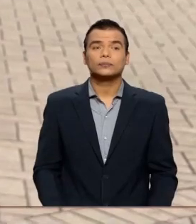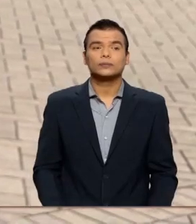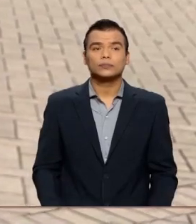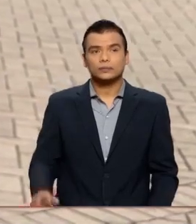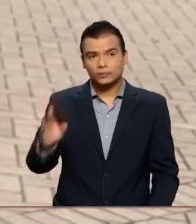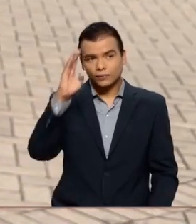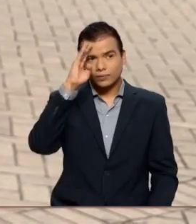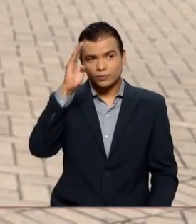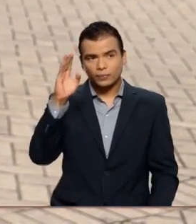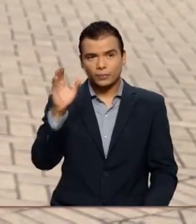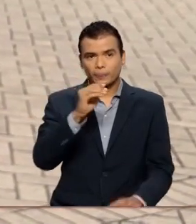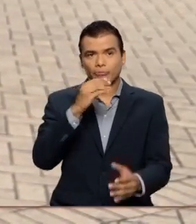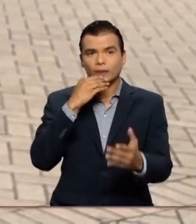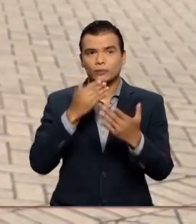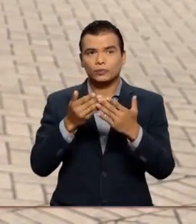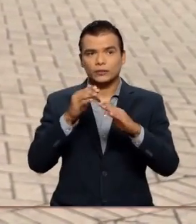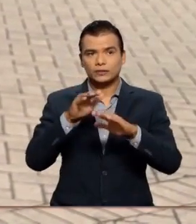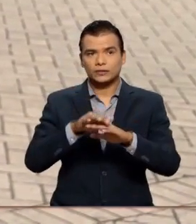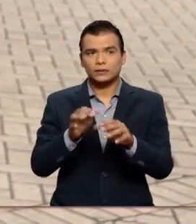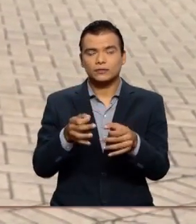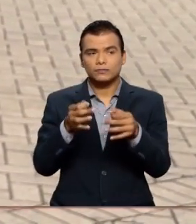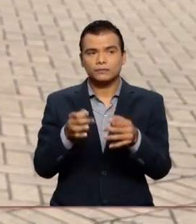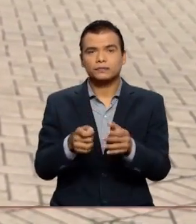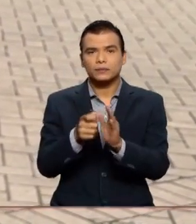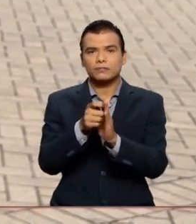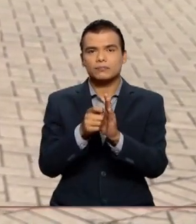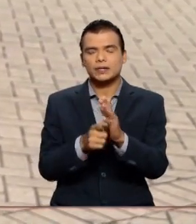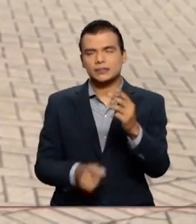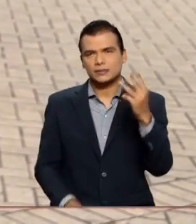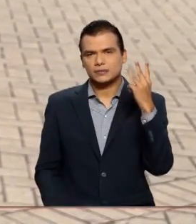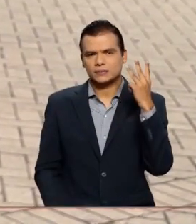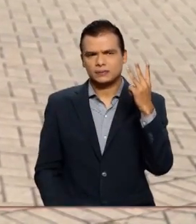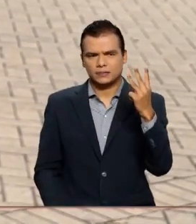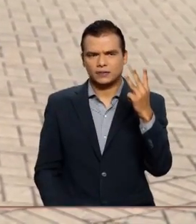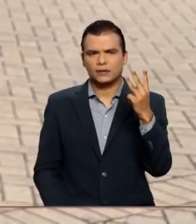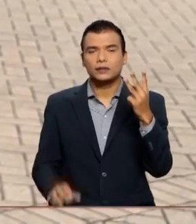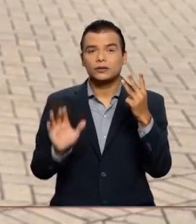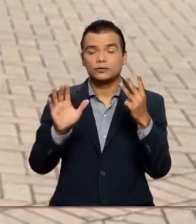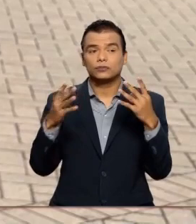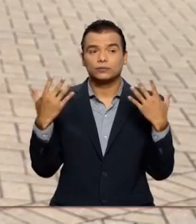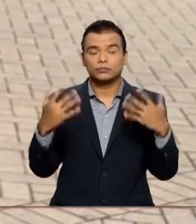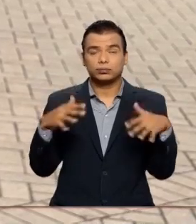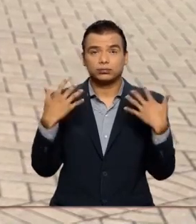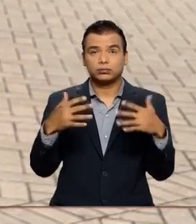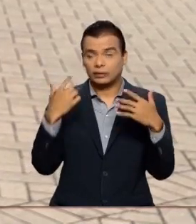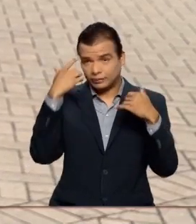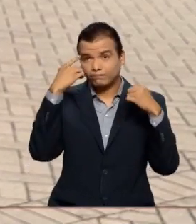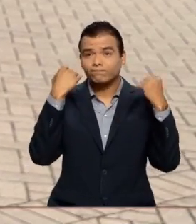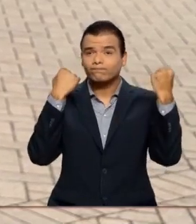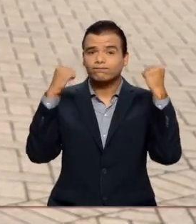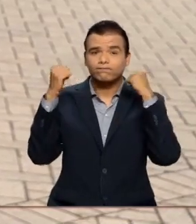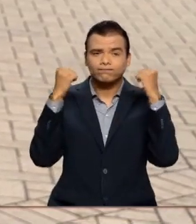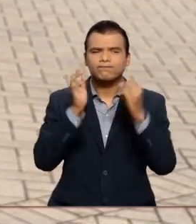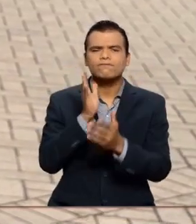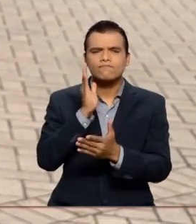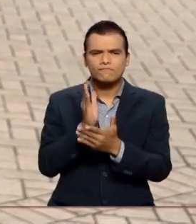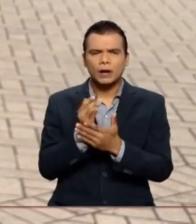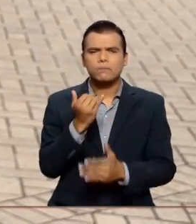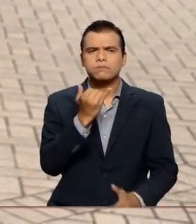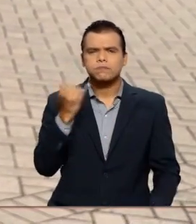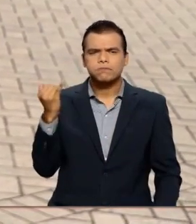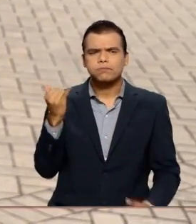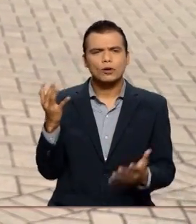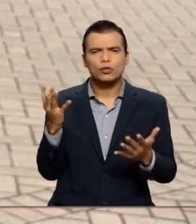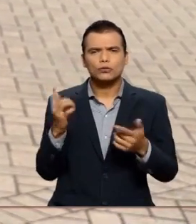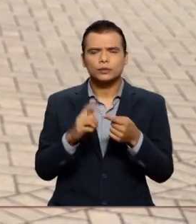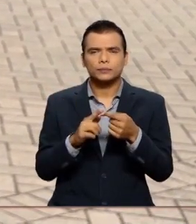Hola, muy buenas tardes. Fueron tres los casos reportados en las últimas horas que generaron alerta en el departamento. Dos de ellos